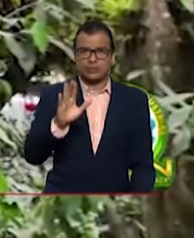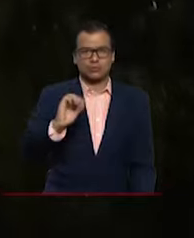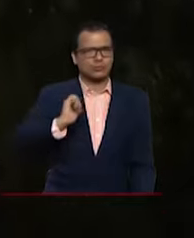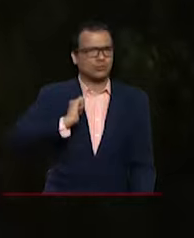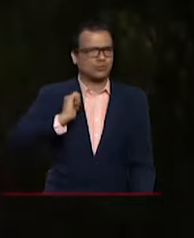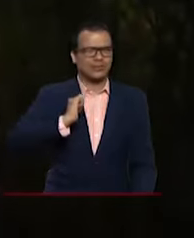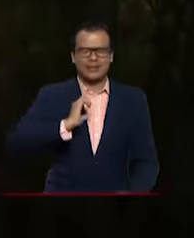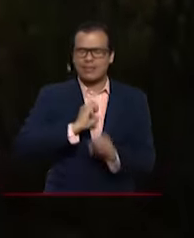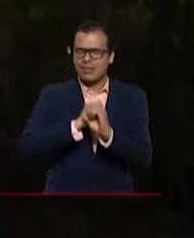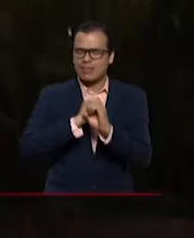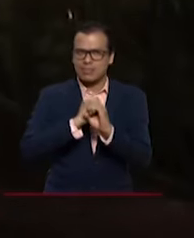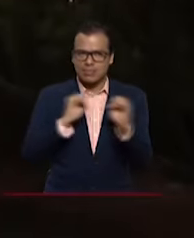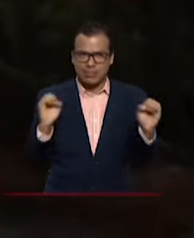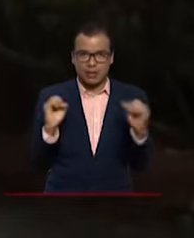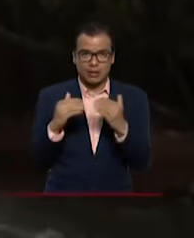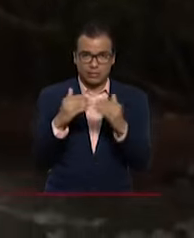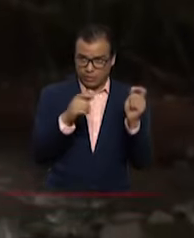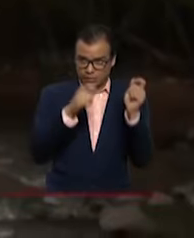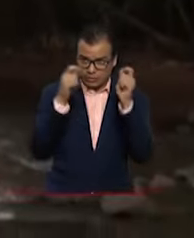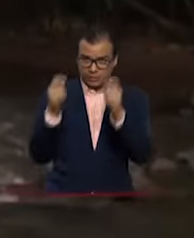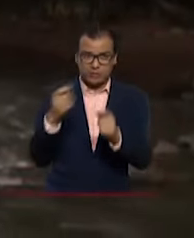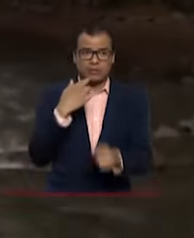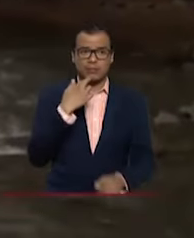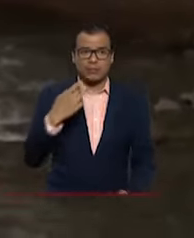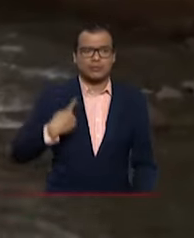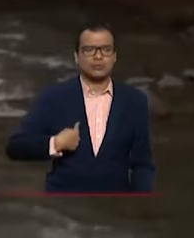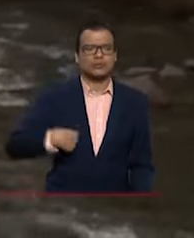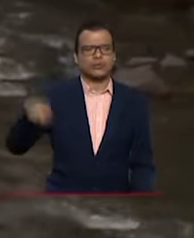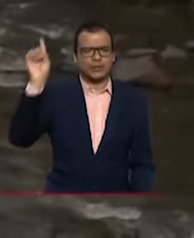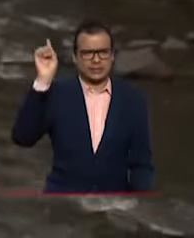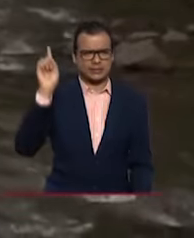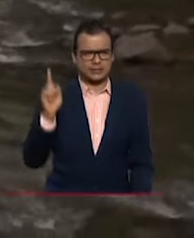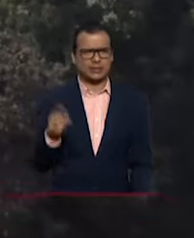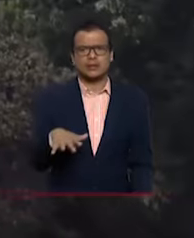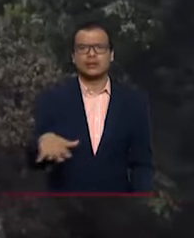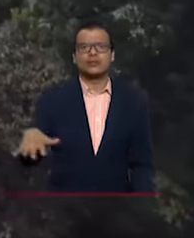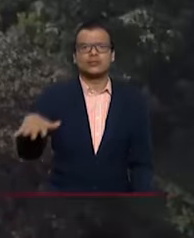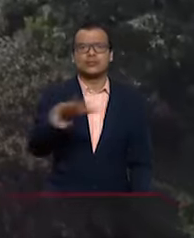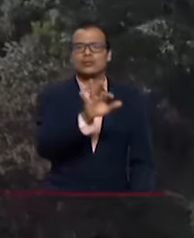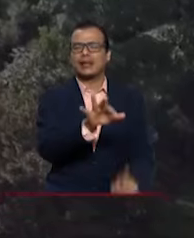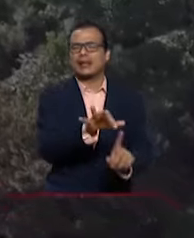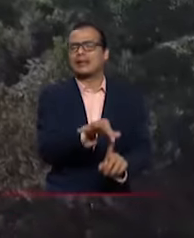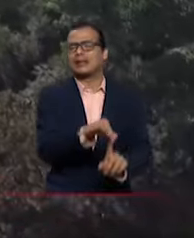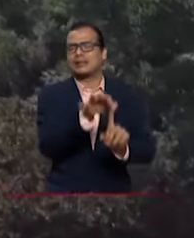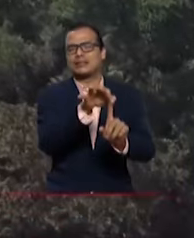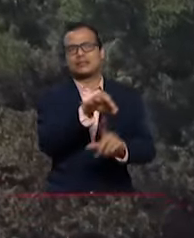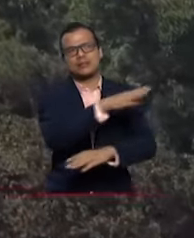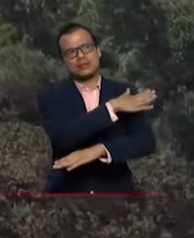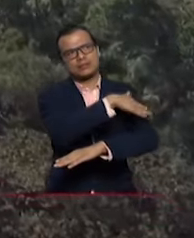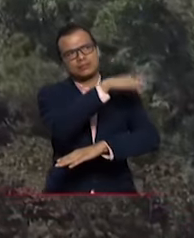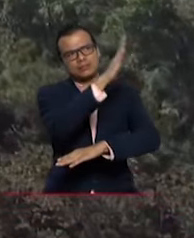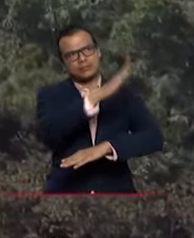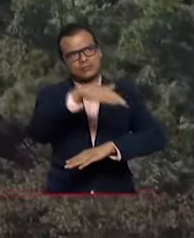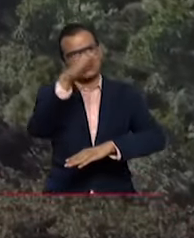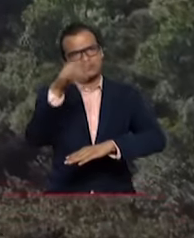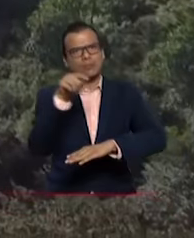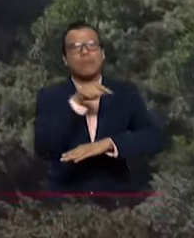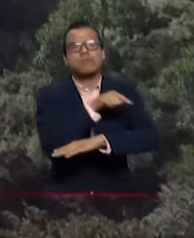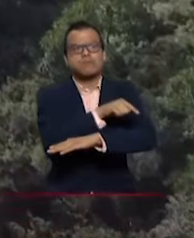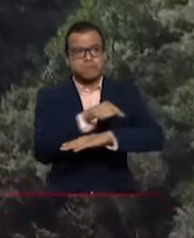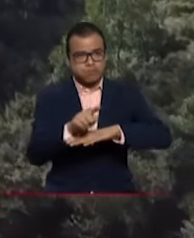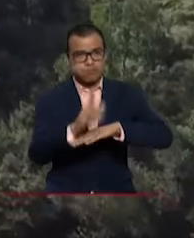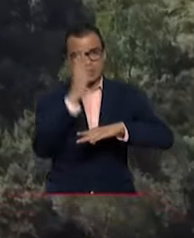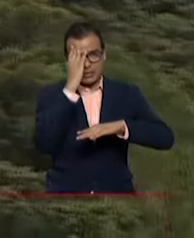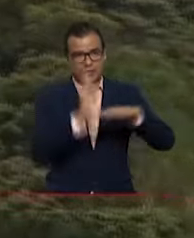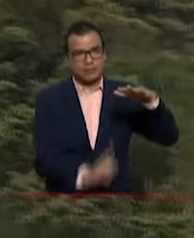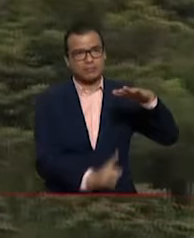ambiental, ni la va a tener. Nosotros no vamos a permitir que en zona de amortiguación de Los Farallones, donde nacen 6 de los 7 ríos